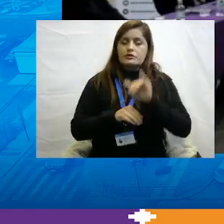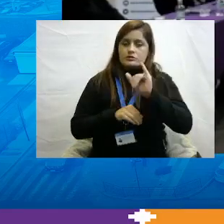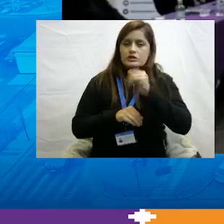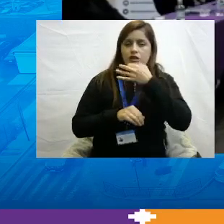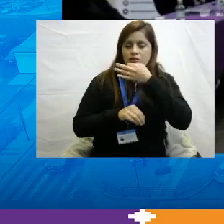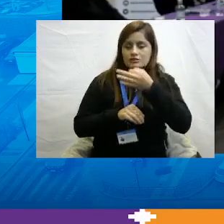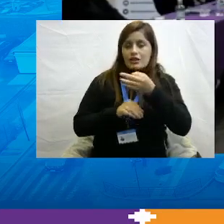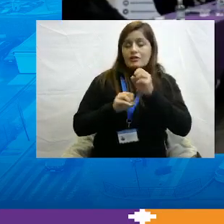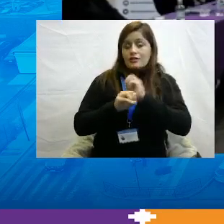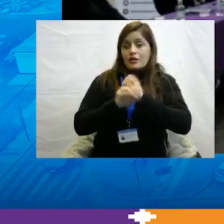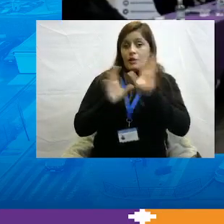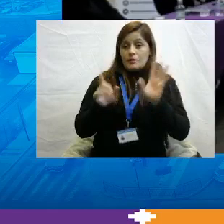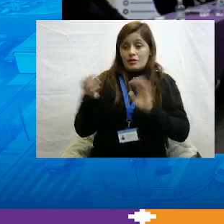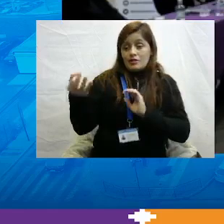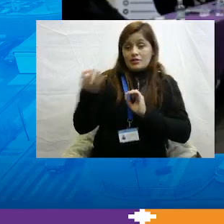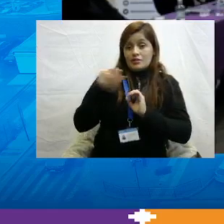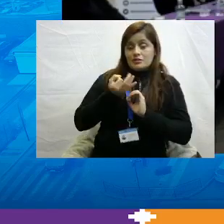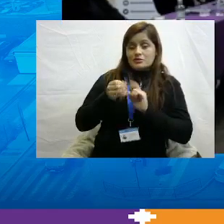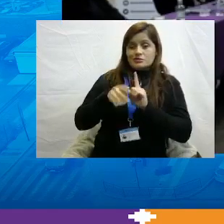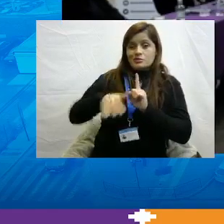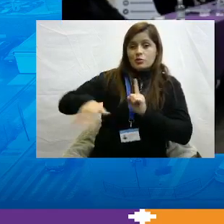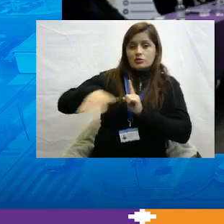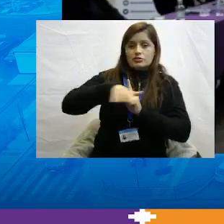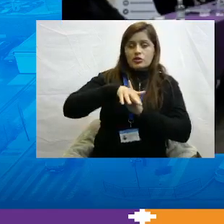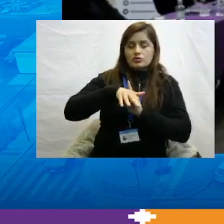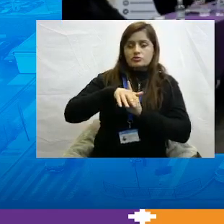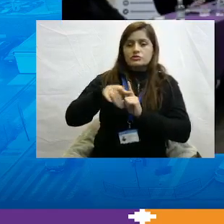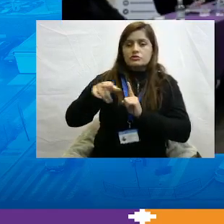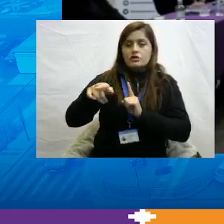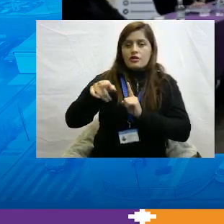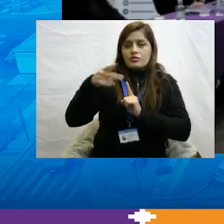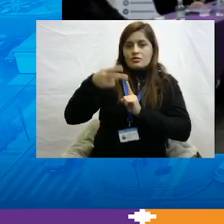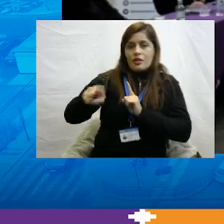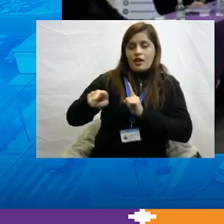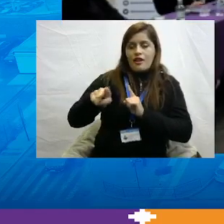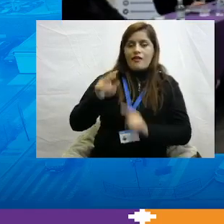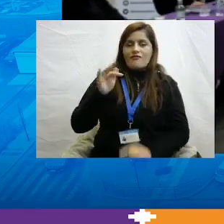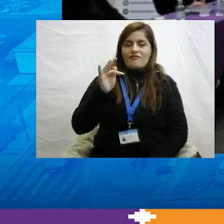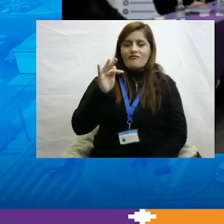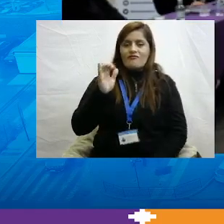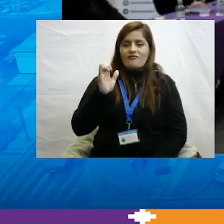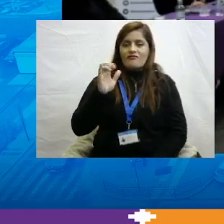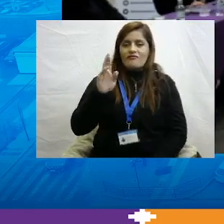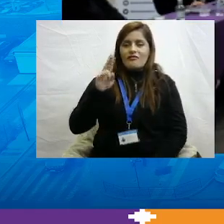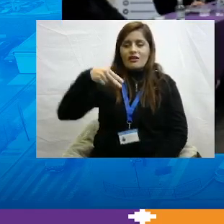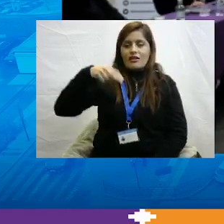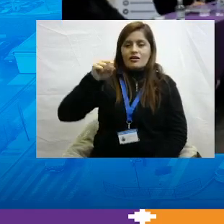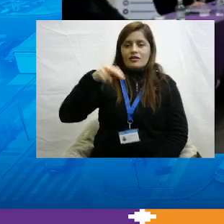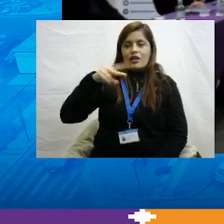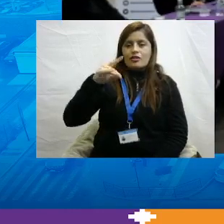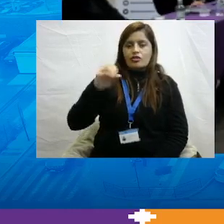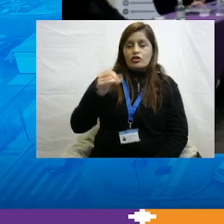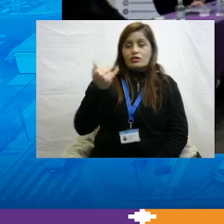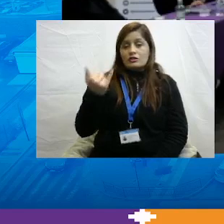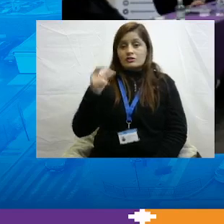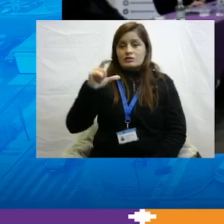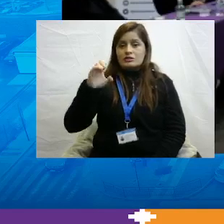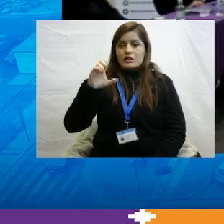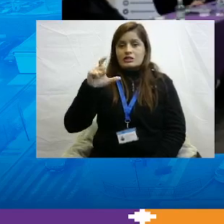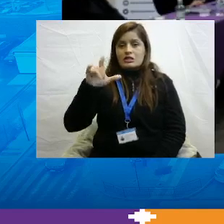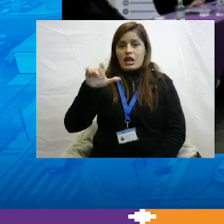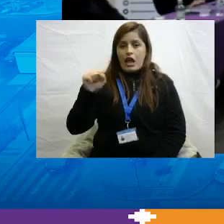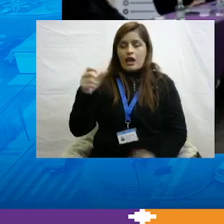Claramente la situación que usted plantea, desde que asume también Fernando y Cecilia liderando el equipo de